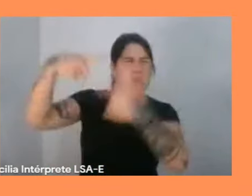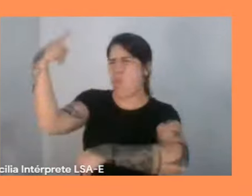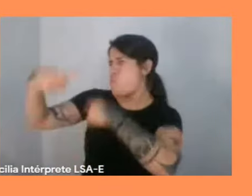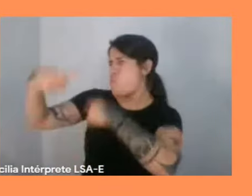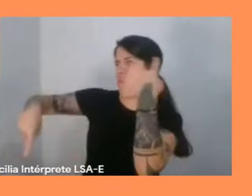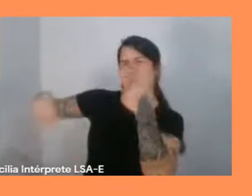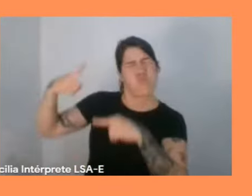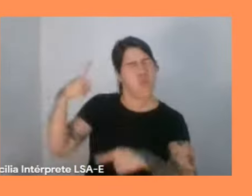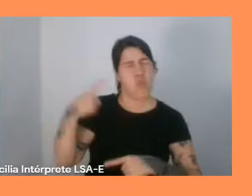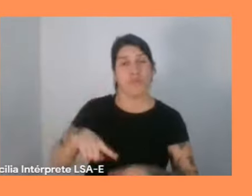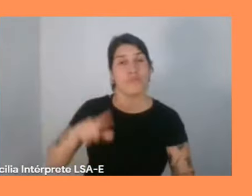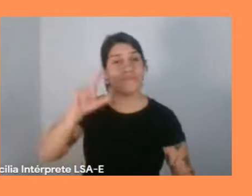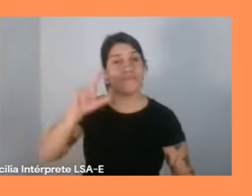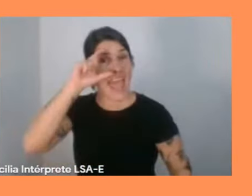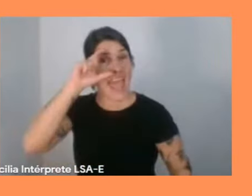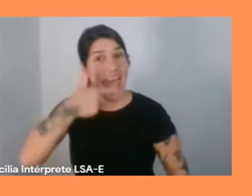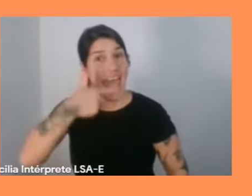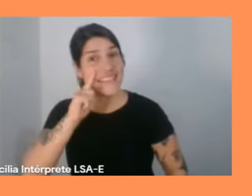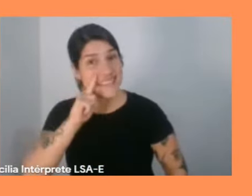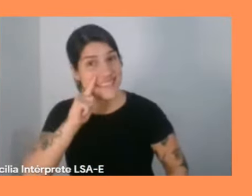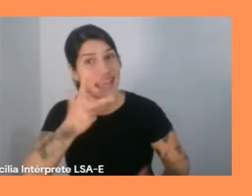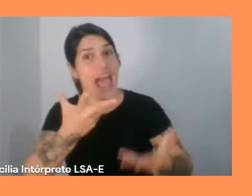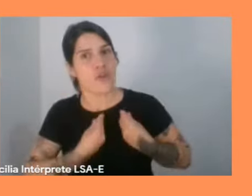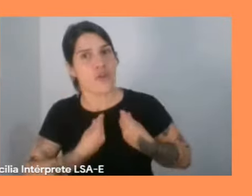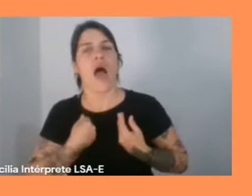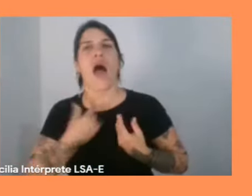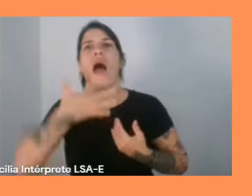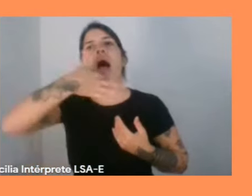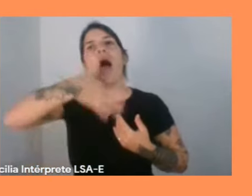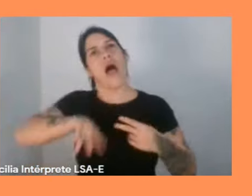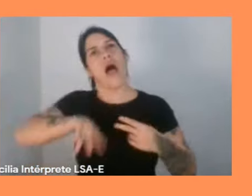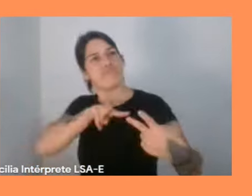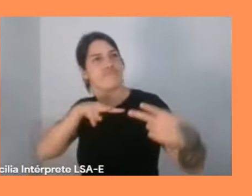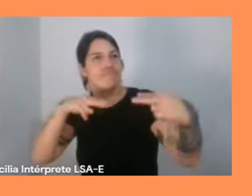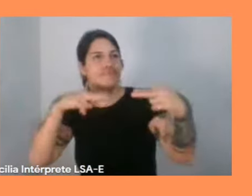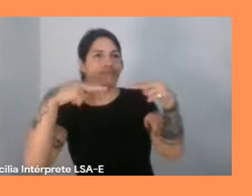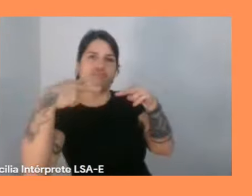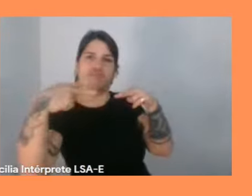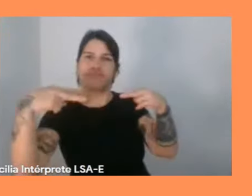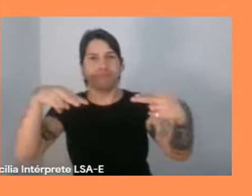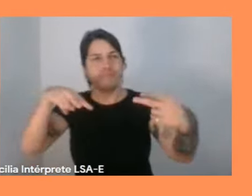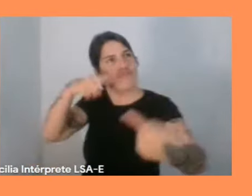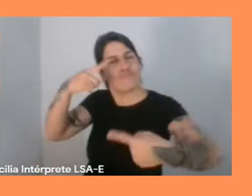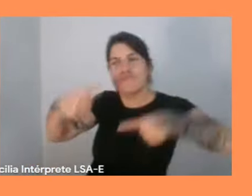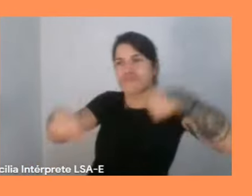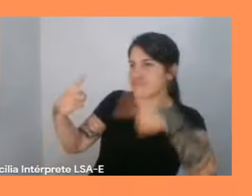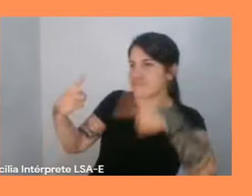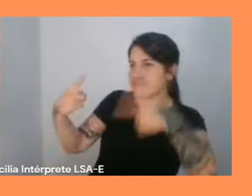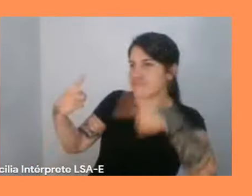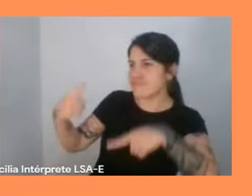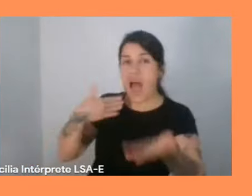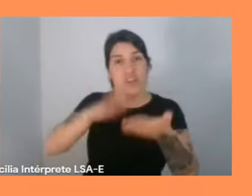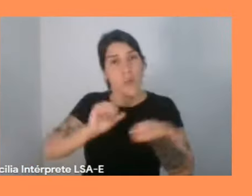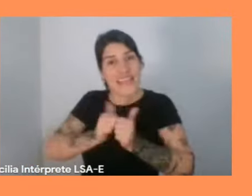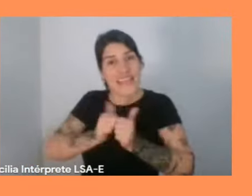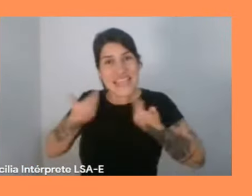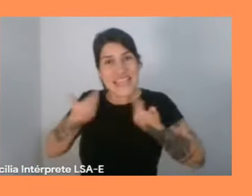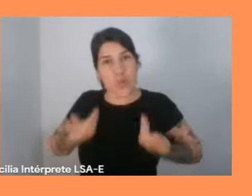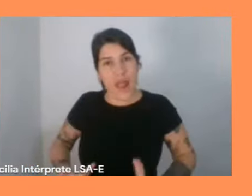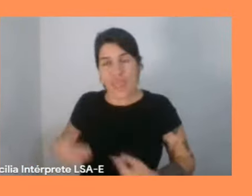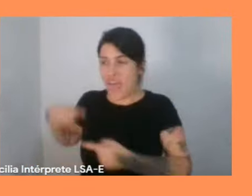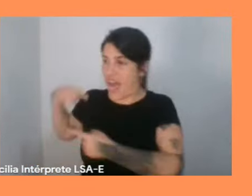a diálogos sobre sexualidad de forma intergeneracional. Procura mejorar